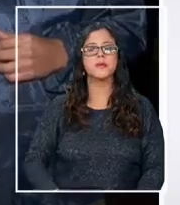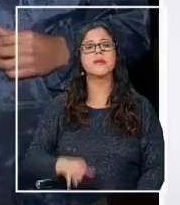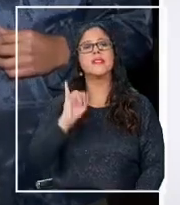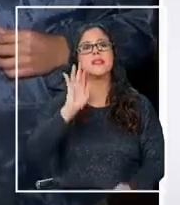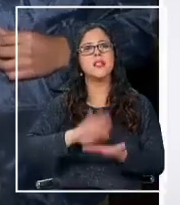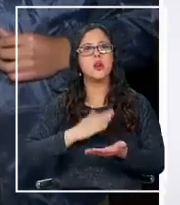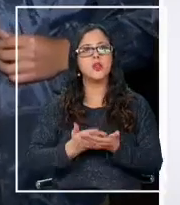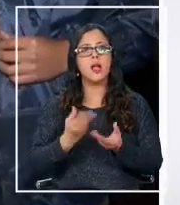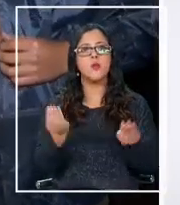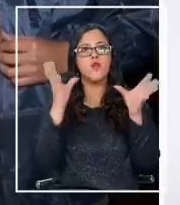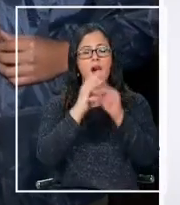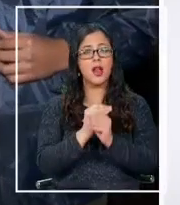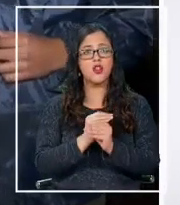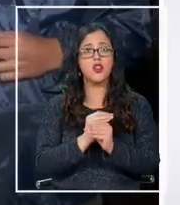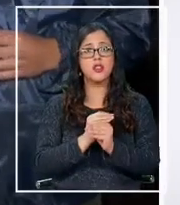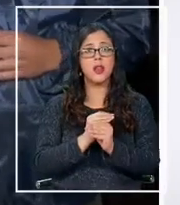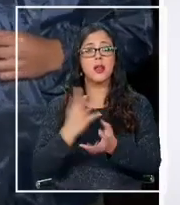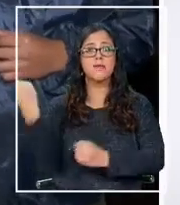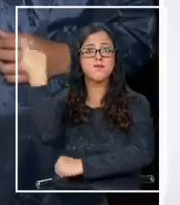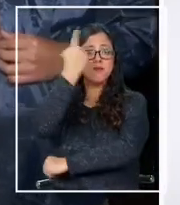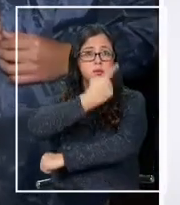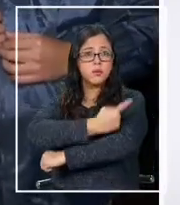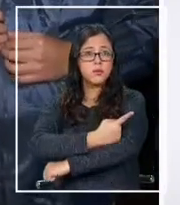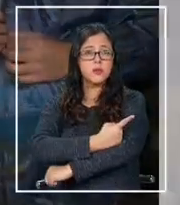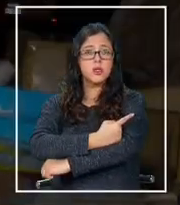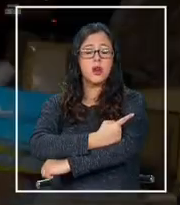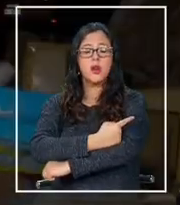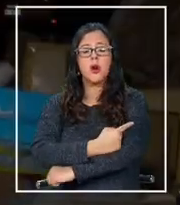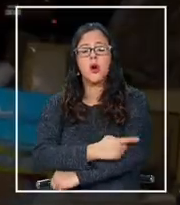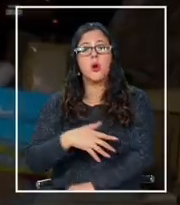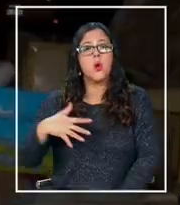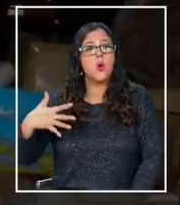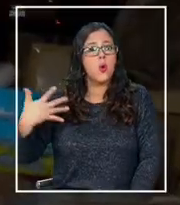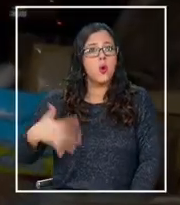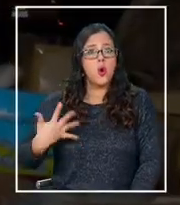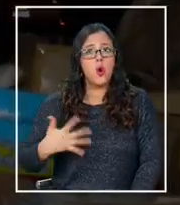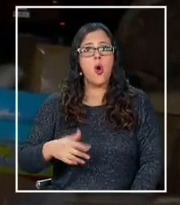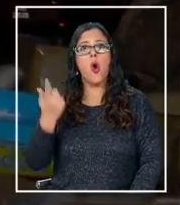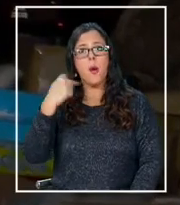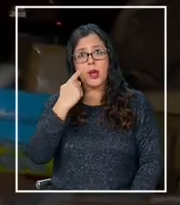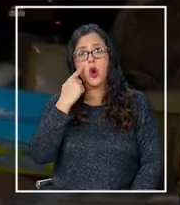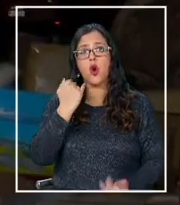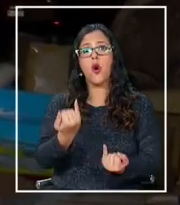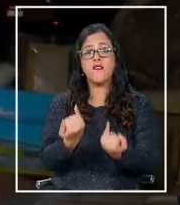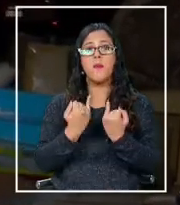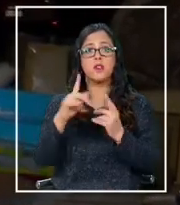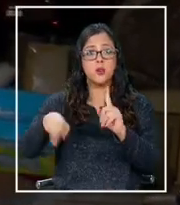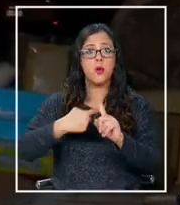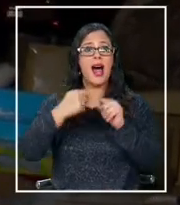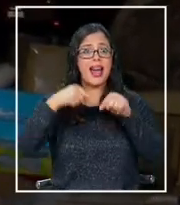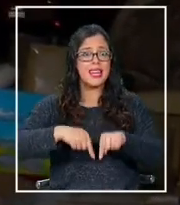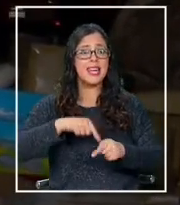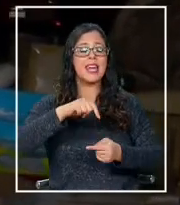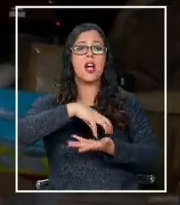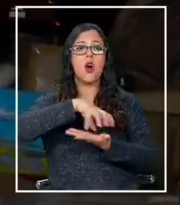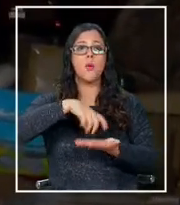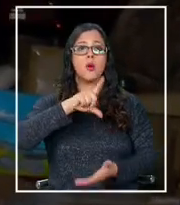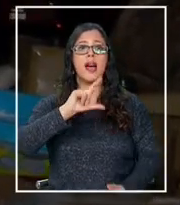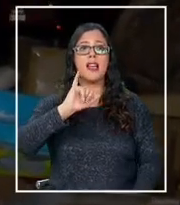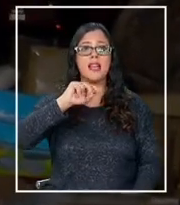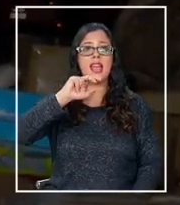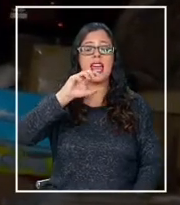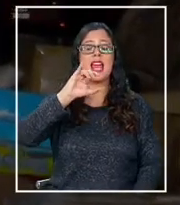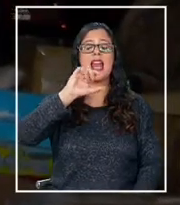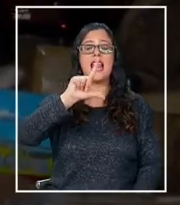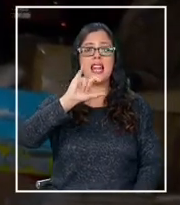¿Cómo están, Nati? Muy buenas noches. Una jornada extensa e intensa, pero quiero partir con la buena noticia acá del sector del Licantén, porque los niveles de